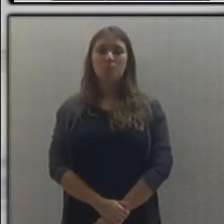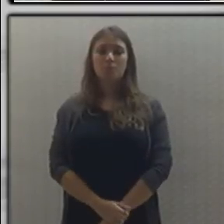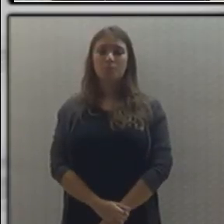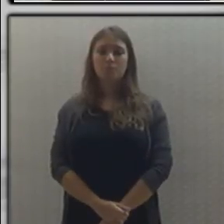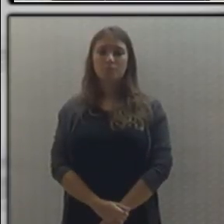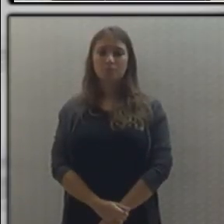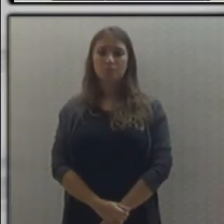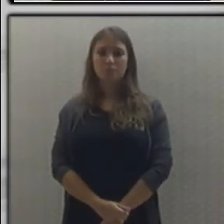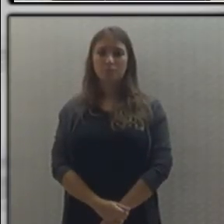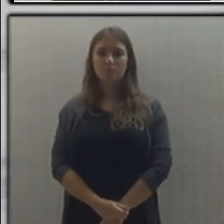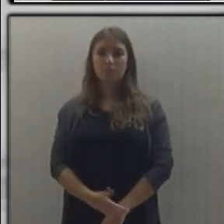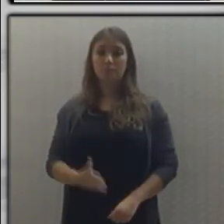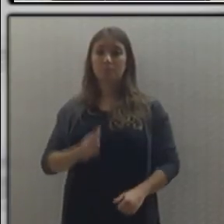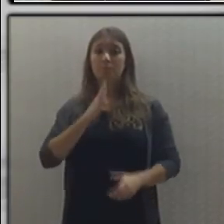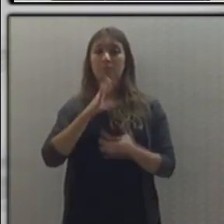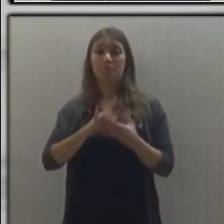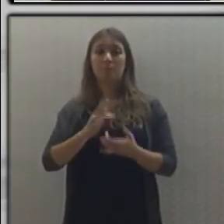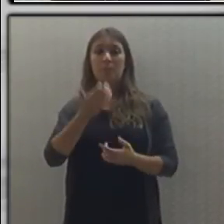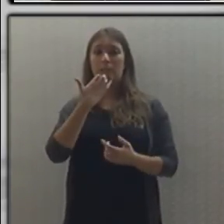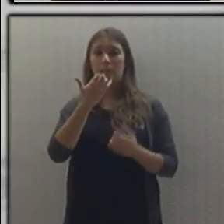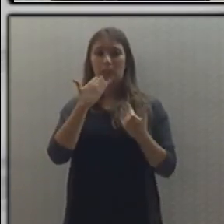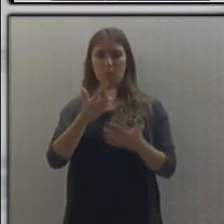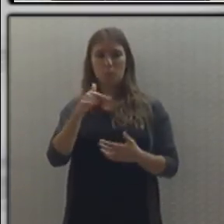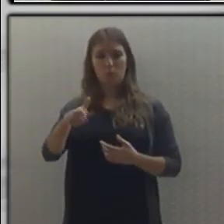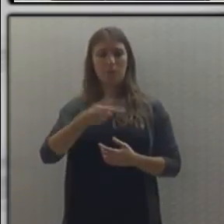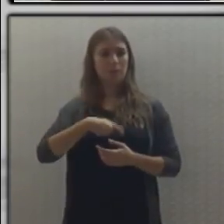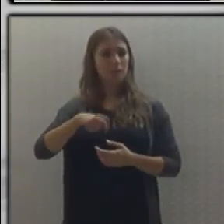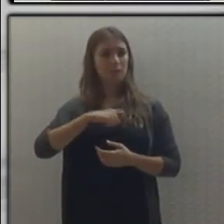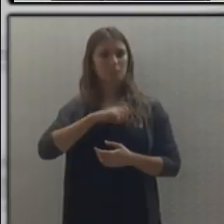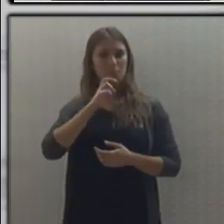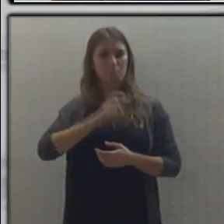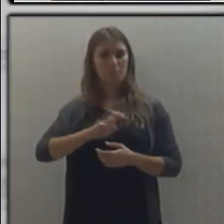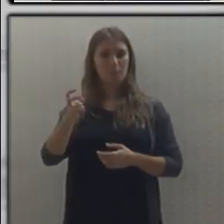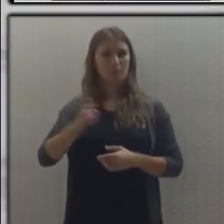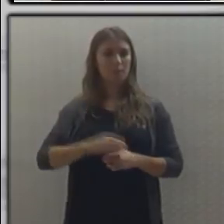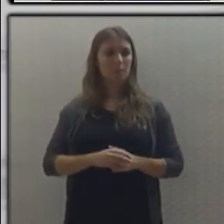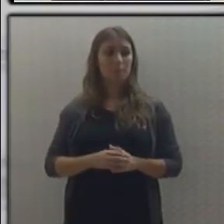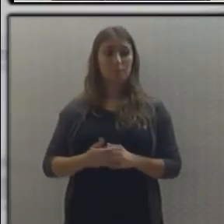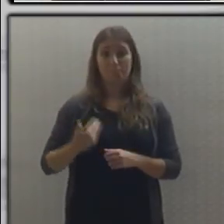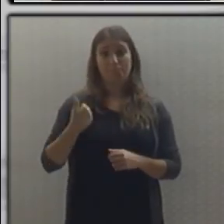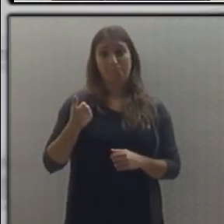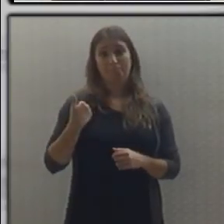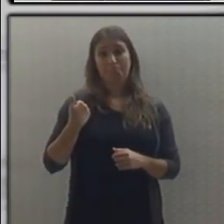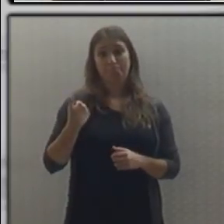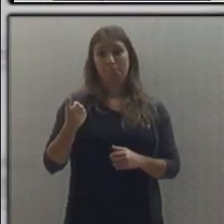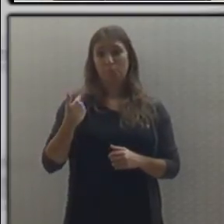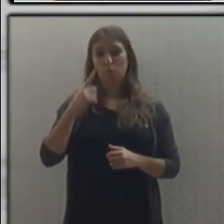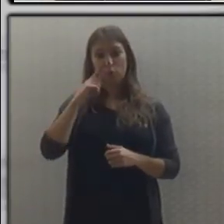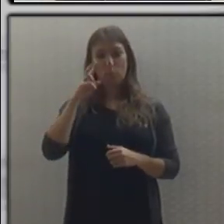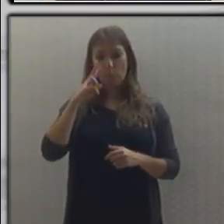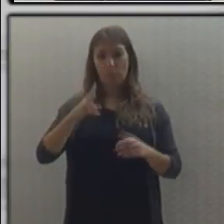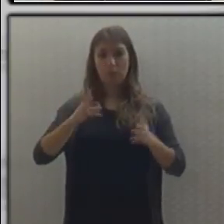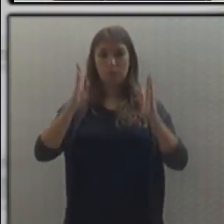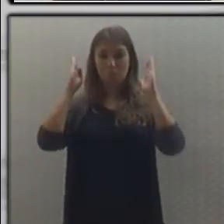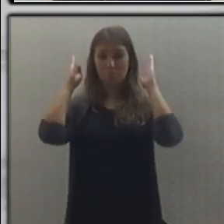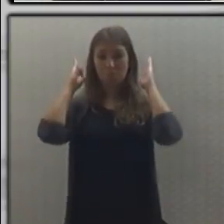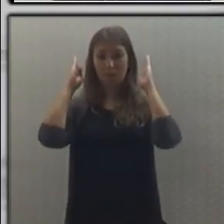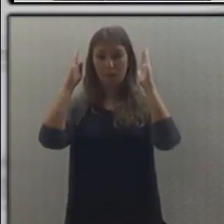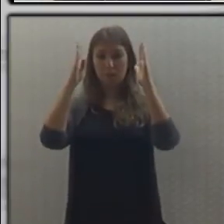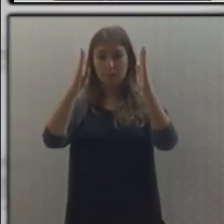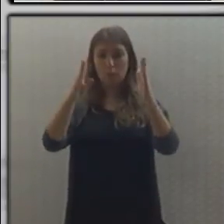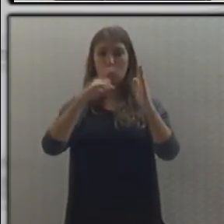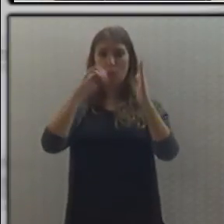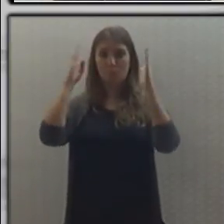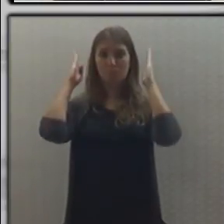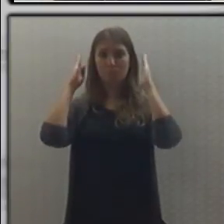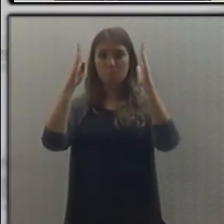Con respecto a esto, otro ejemplo, por ejemplo, aquí en España, este ya es más reciente, no sé si apreciáis cómo el pasillo, en vez de ir